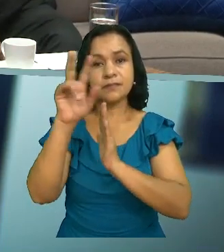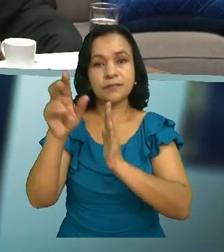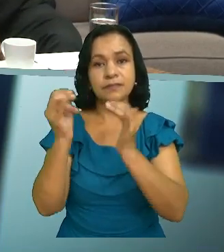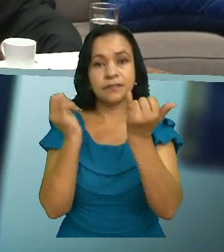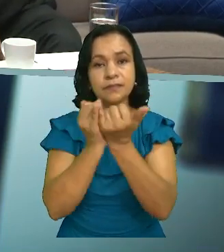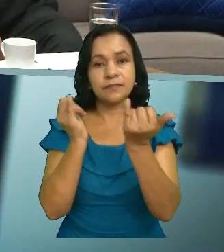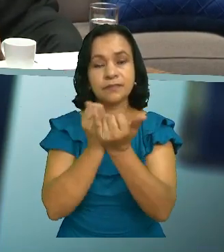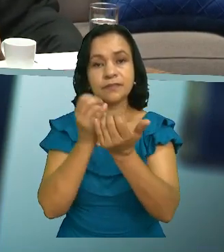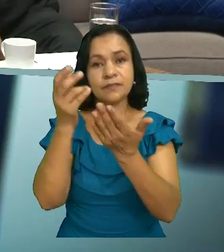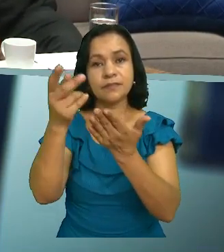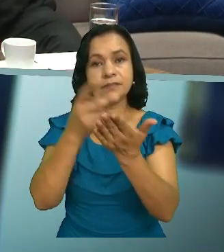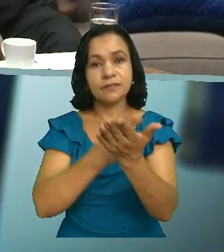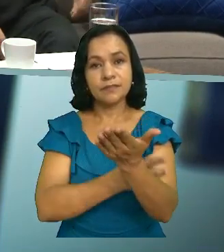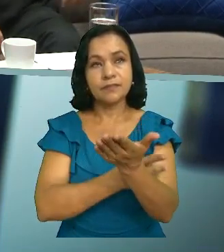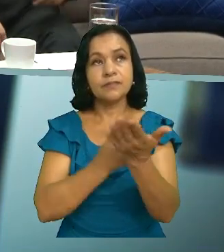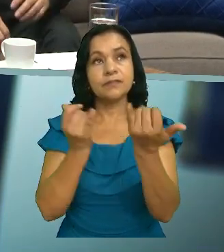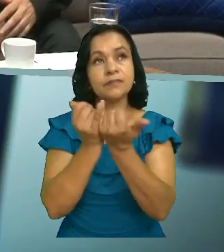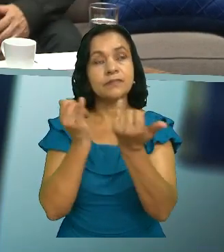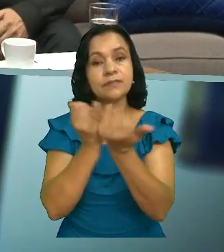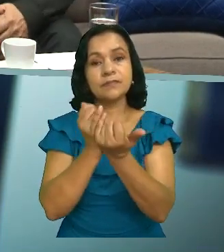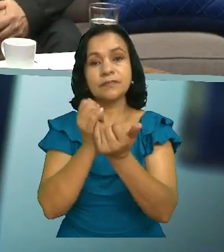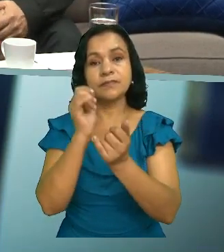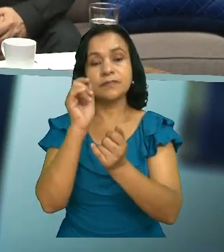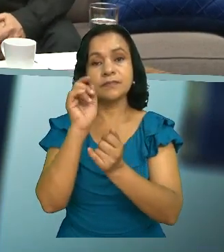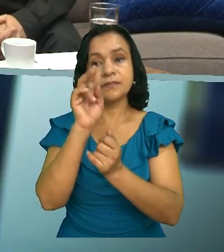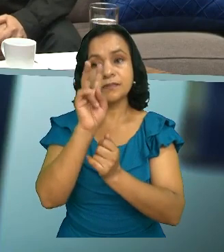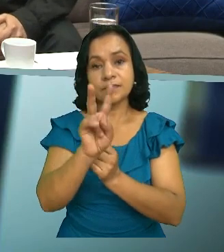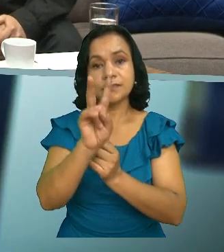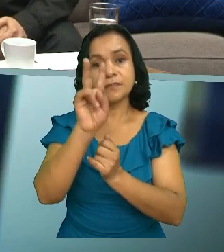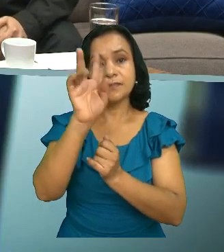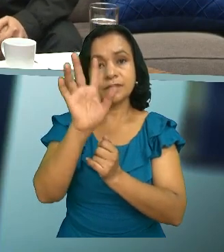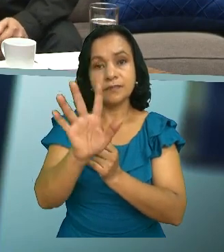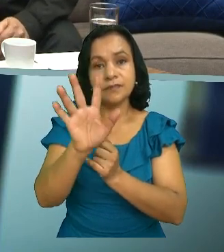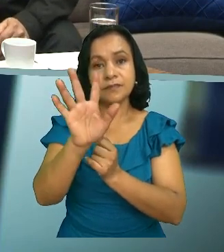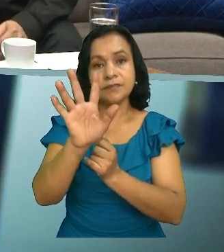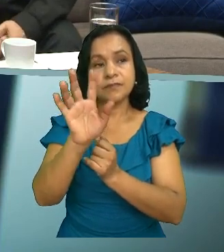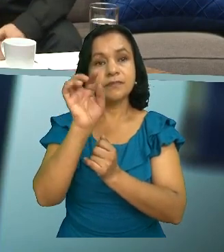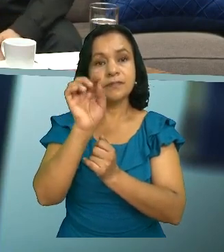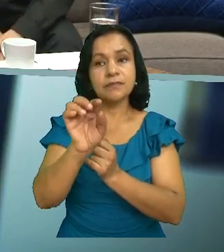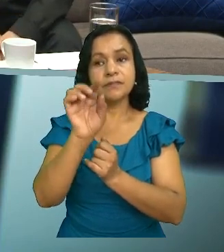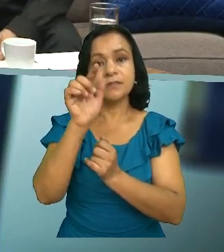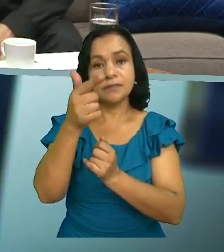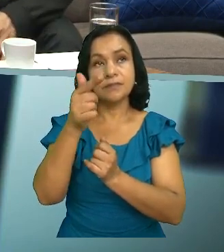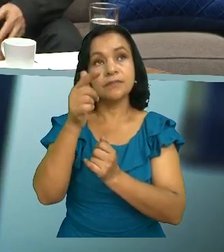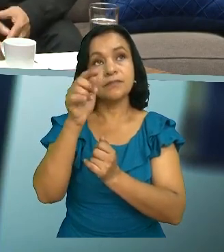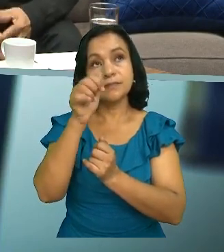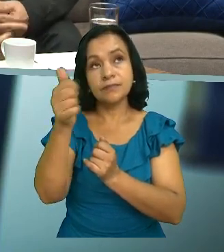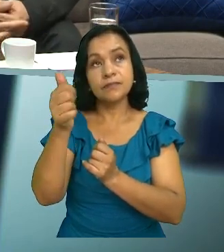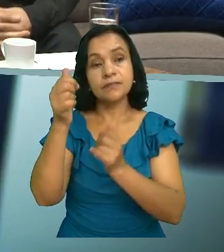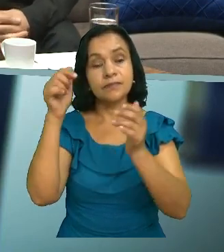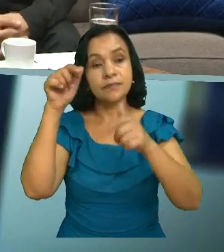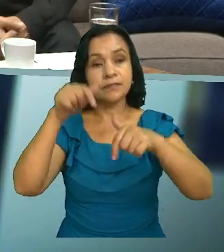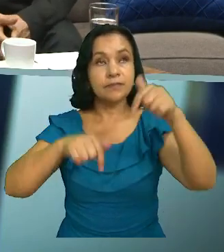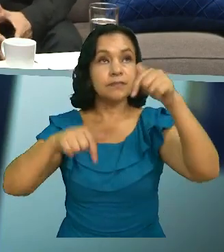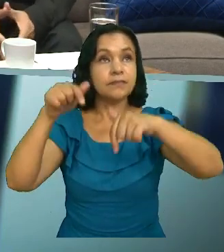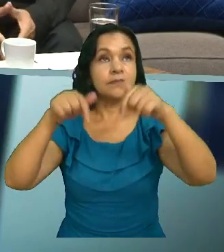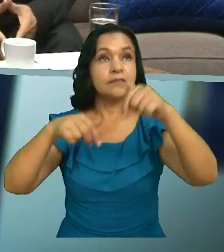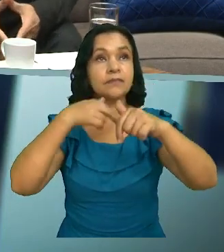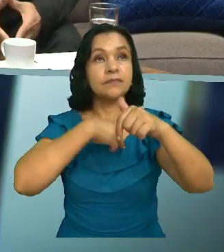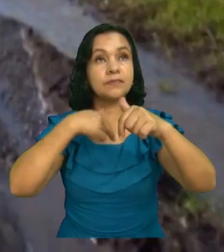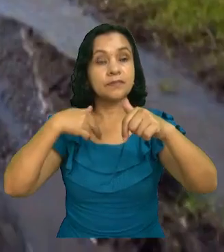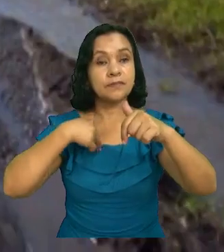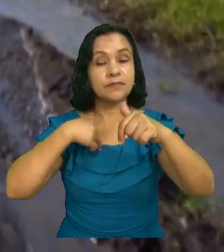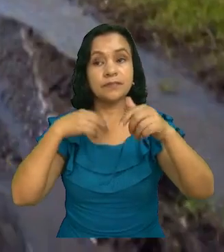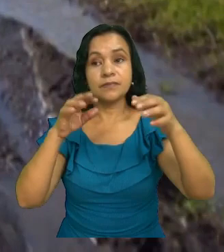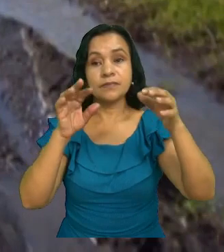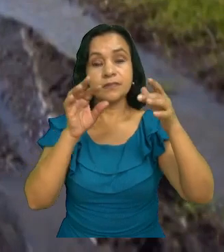es un proyecto de 25.46 kilómetros y sí, se está ejecutando en